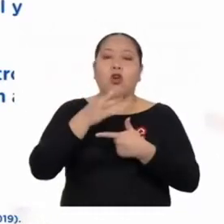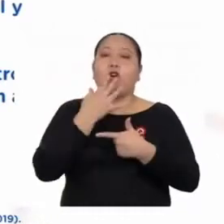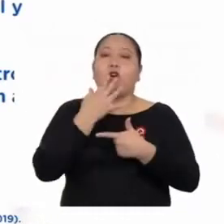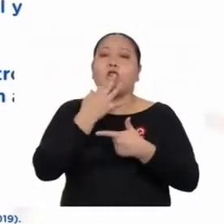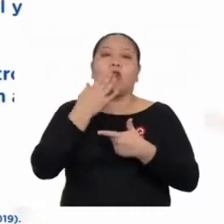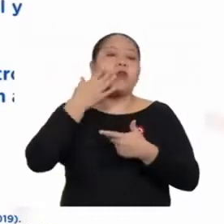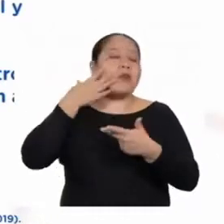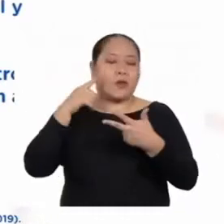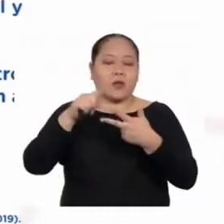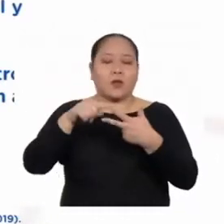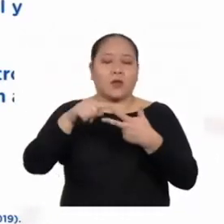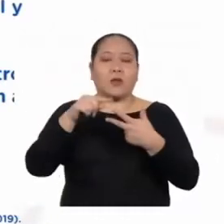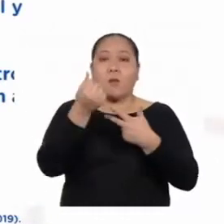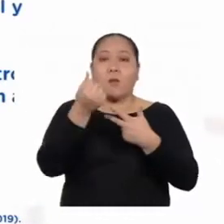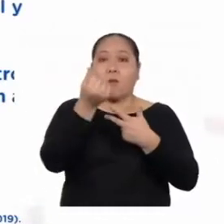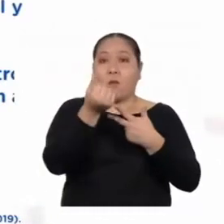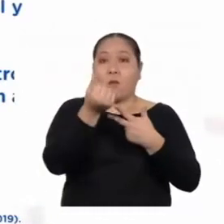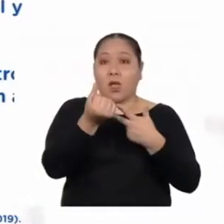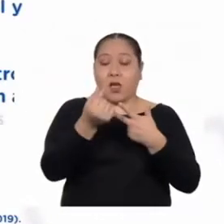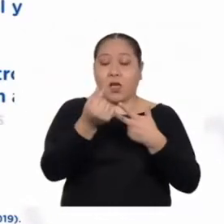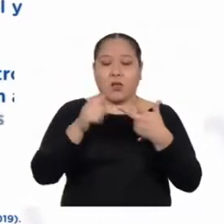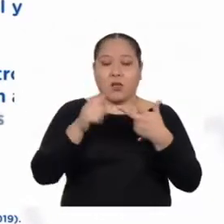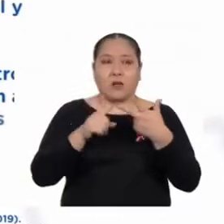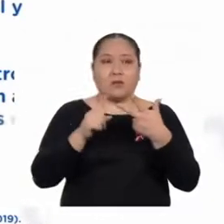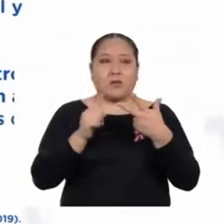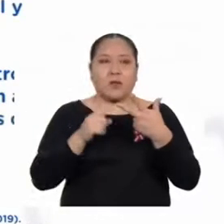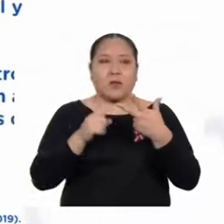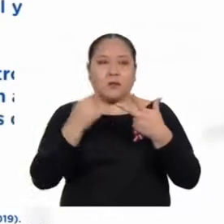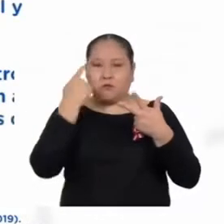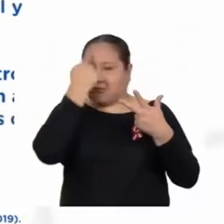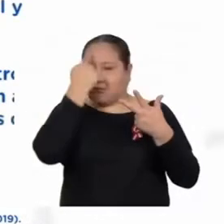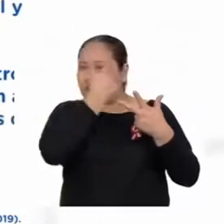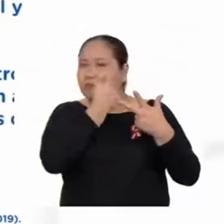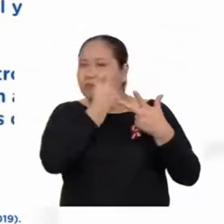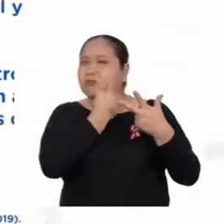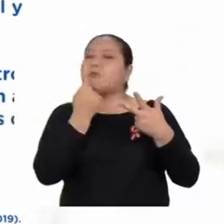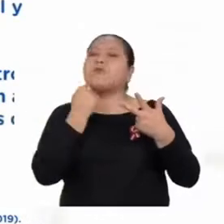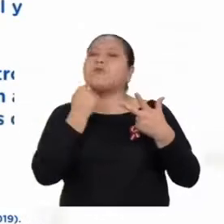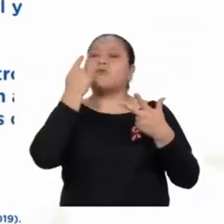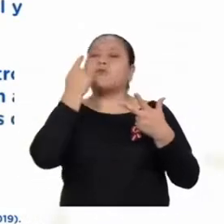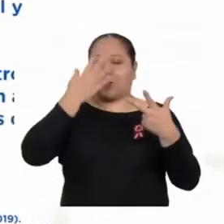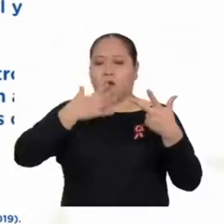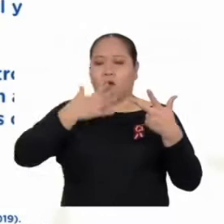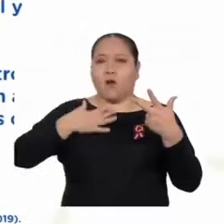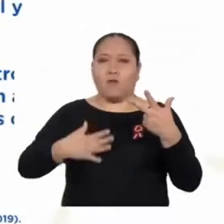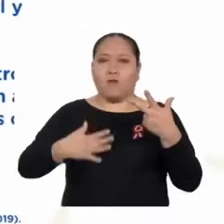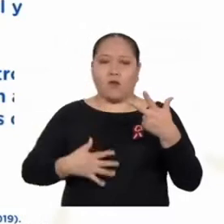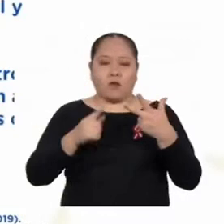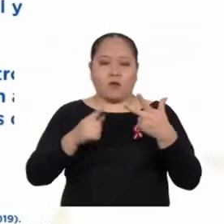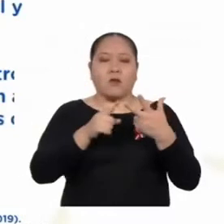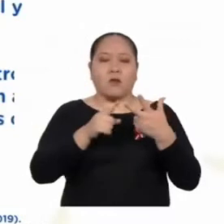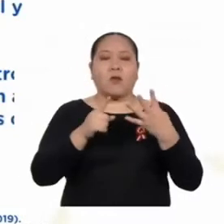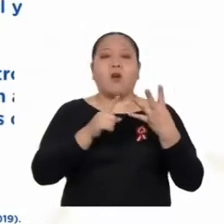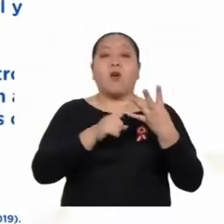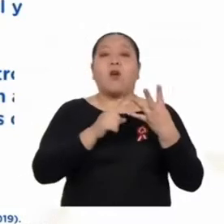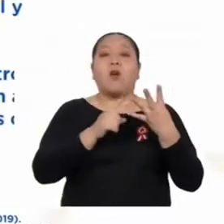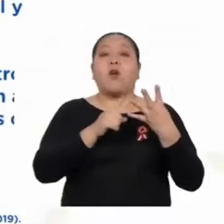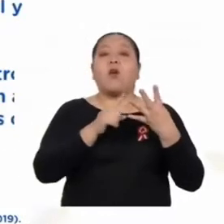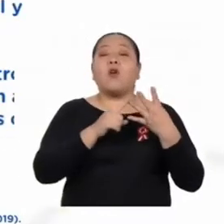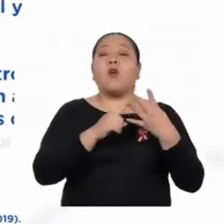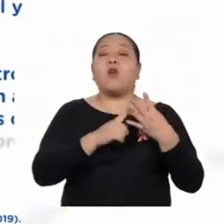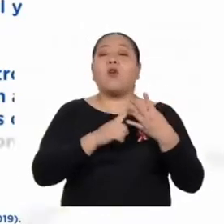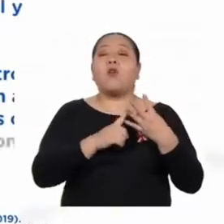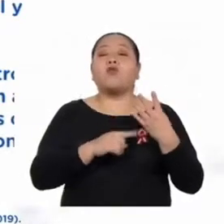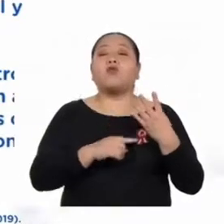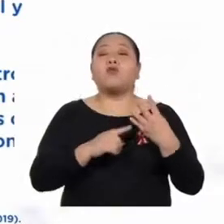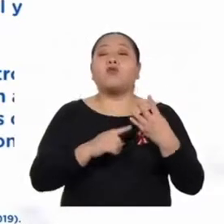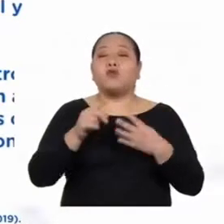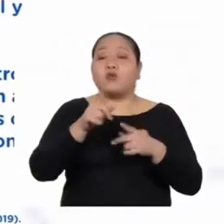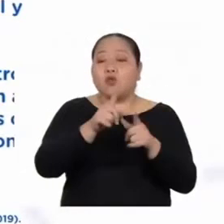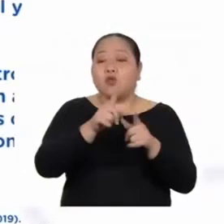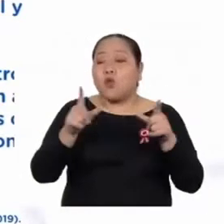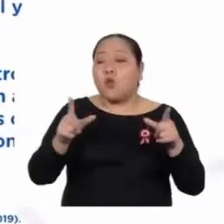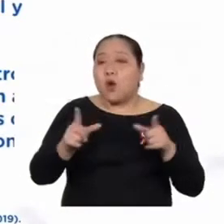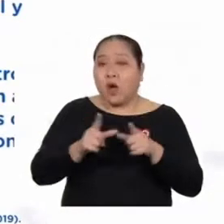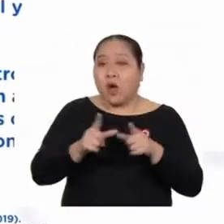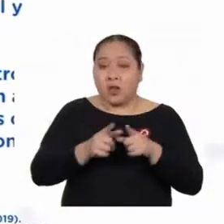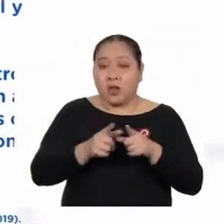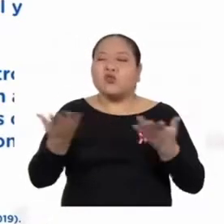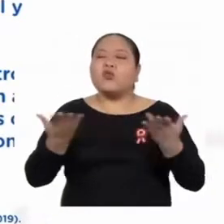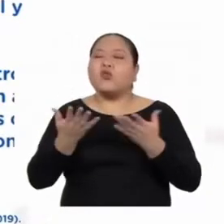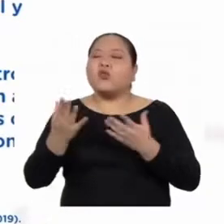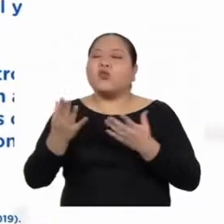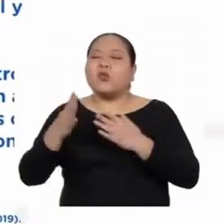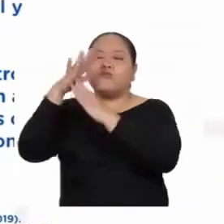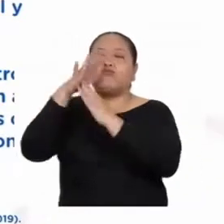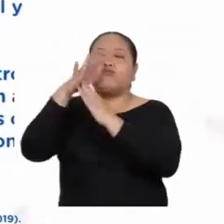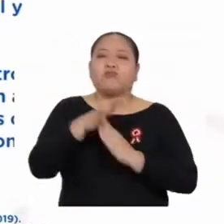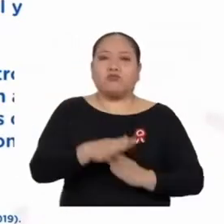ingresos y otros a sus rasgos faciales o físicos. Los lugares donde vivieron la discriminación fueron sobre